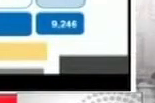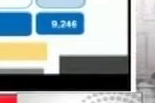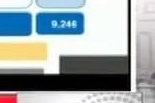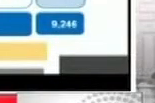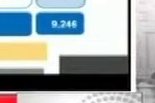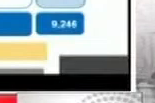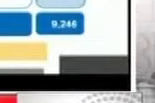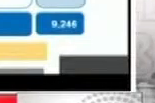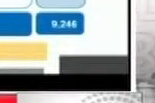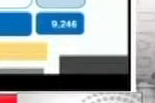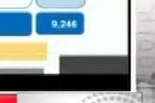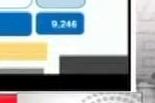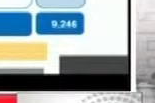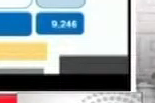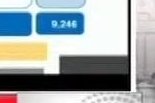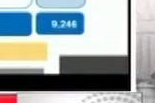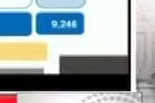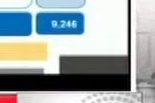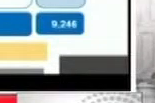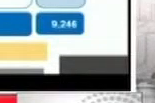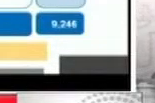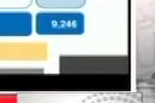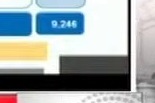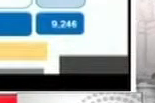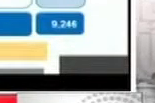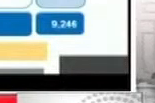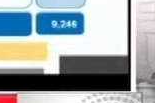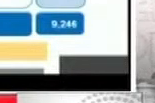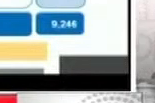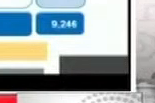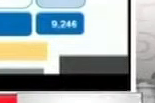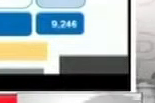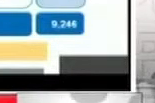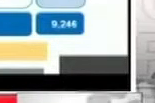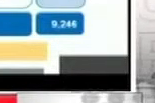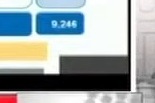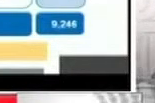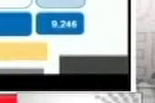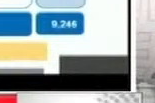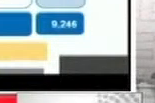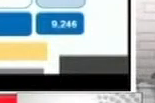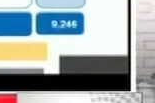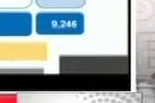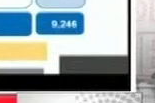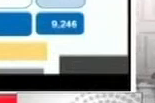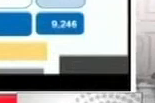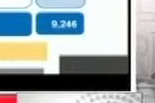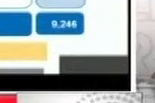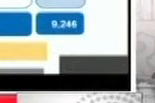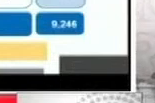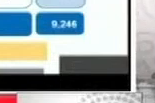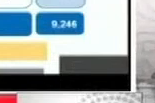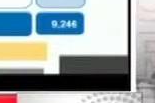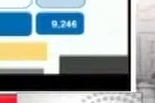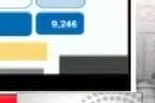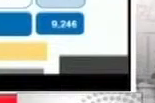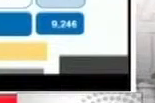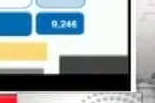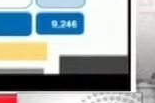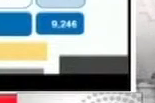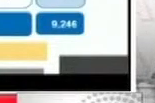ambulancias, monitores, ¿no? La bonificación extraordinaria COVID, la continuidad de los centros de atención y aislamiento temporal,